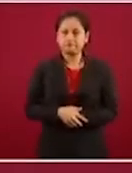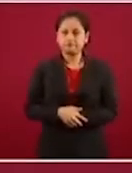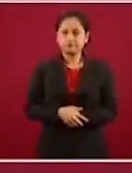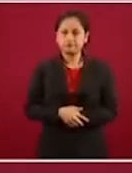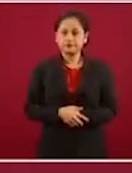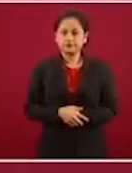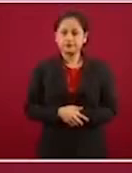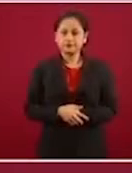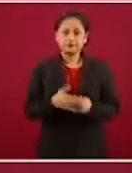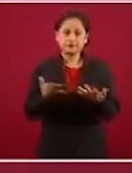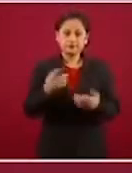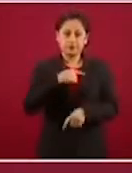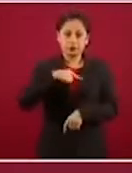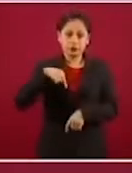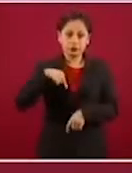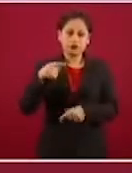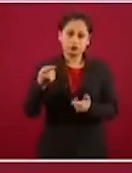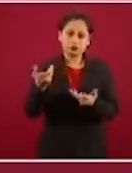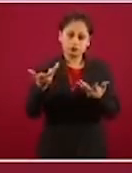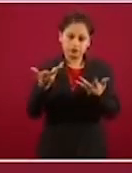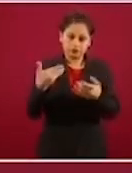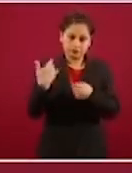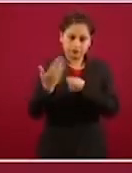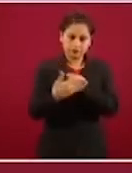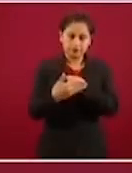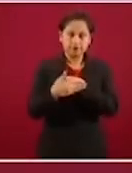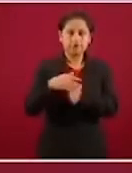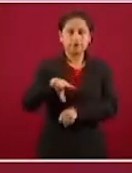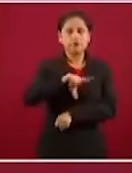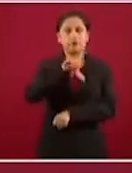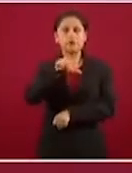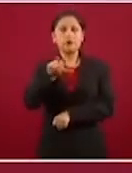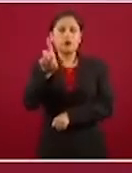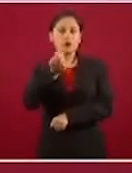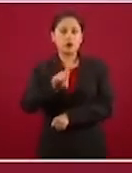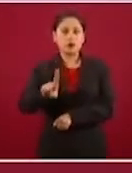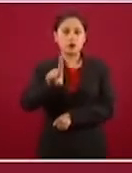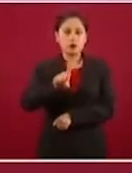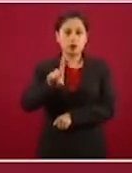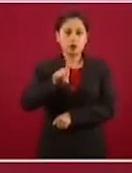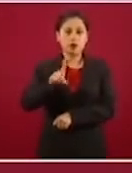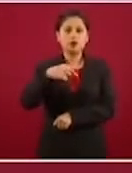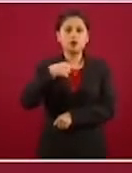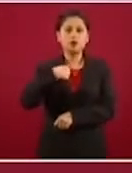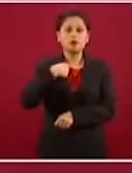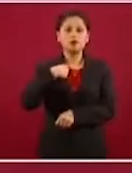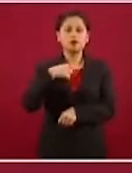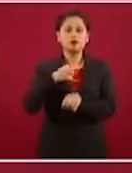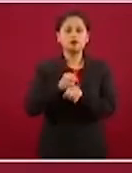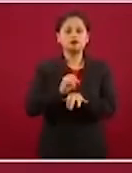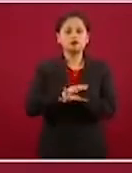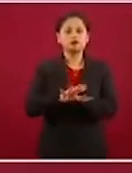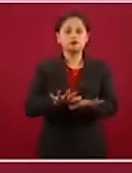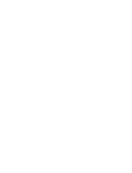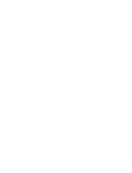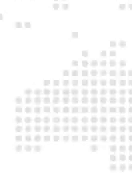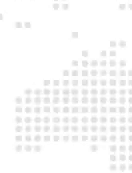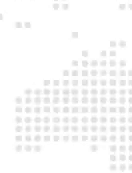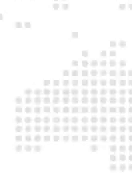vamos a hacer eso. El domingo voy a informar al pueblo de México